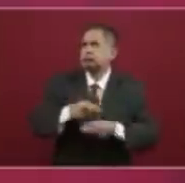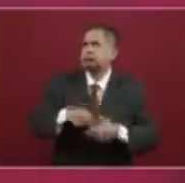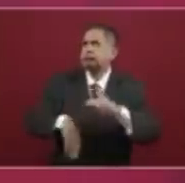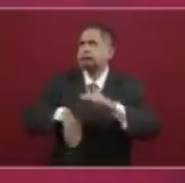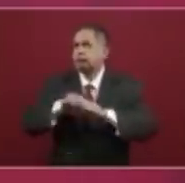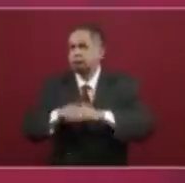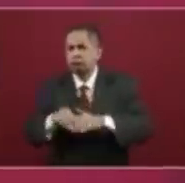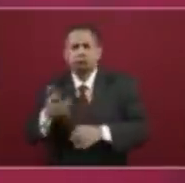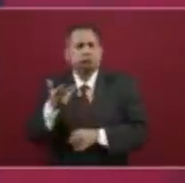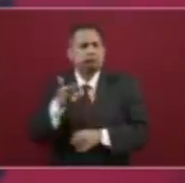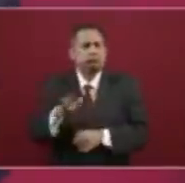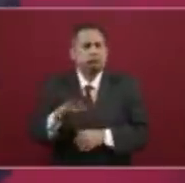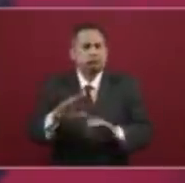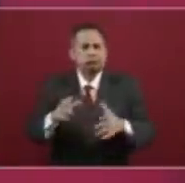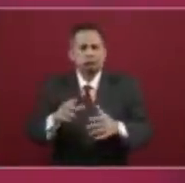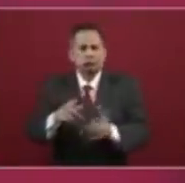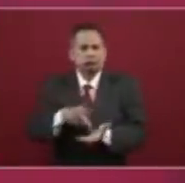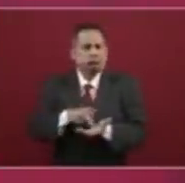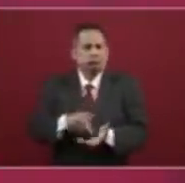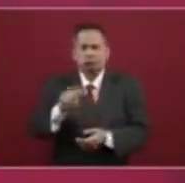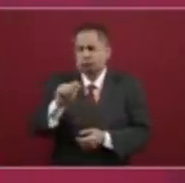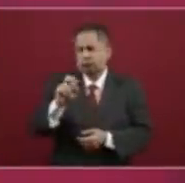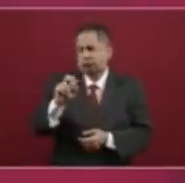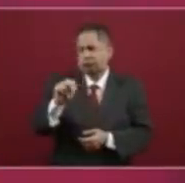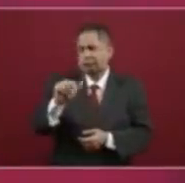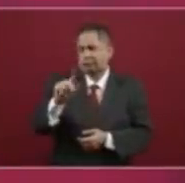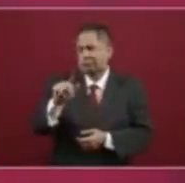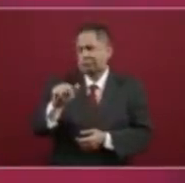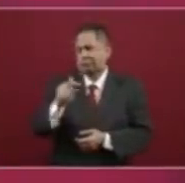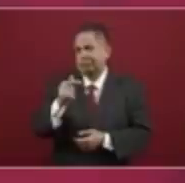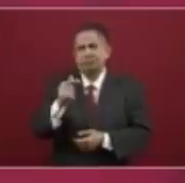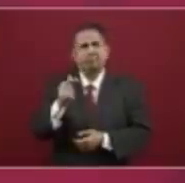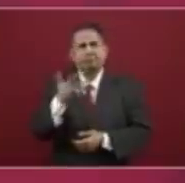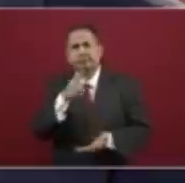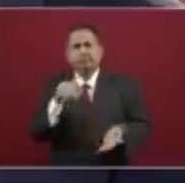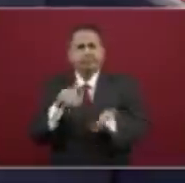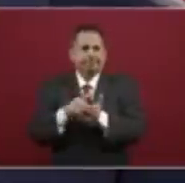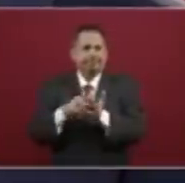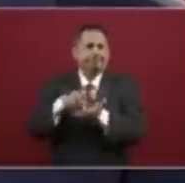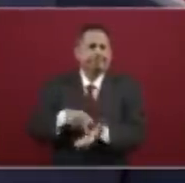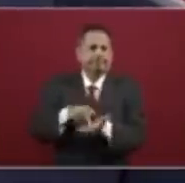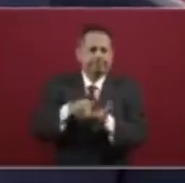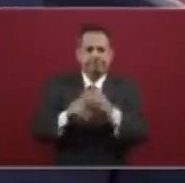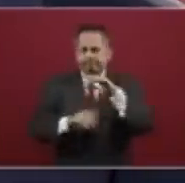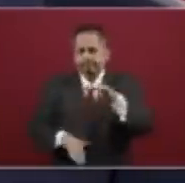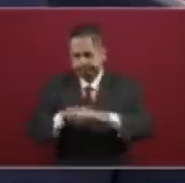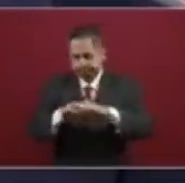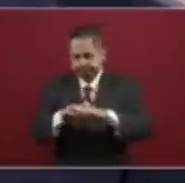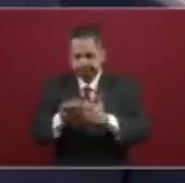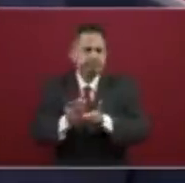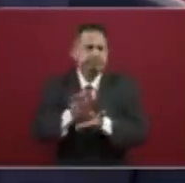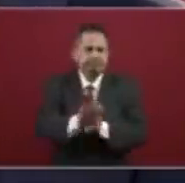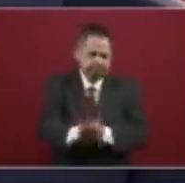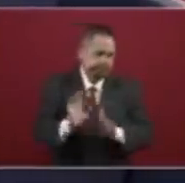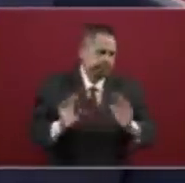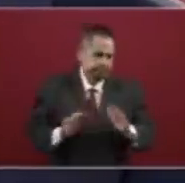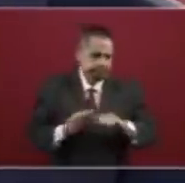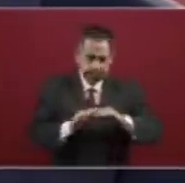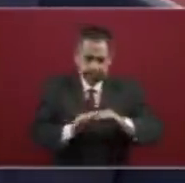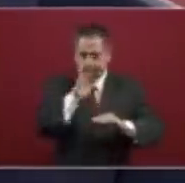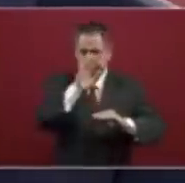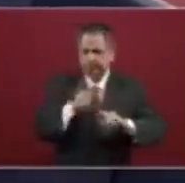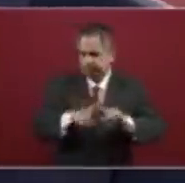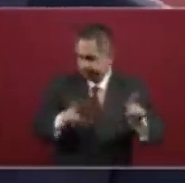10 toneladas, hasta ahí va a tener apoyo, 10 o